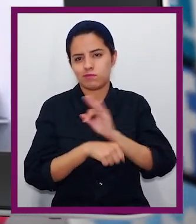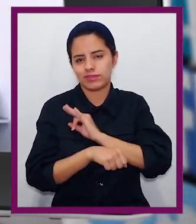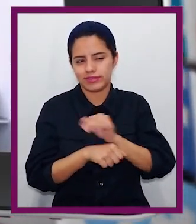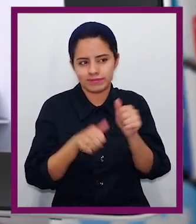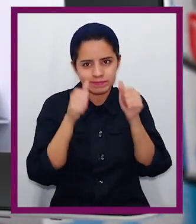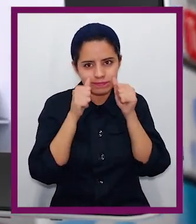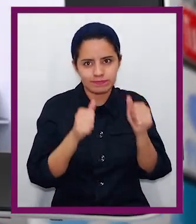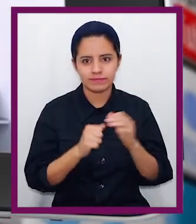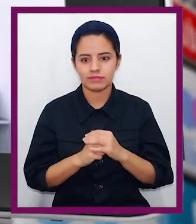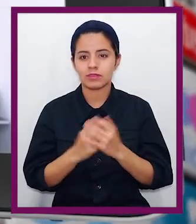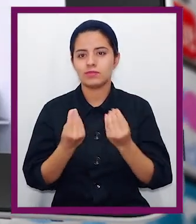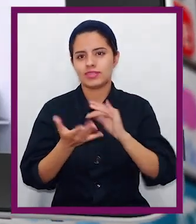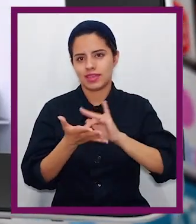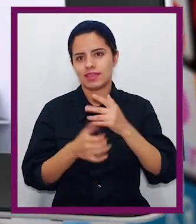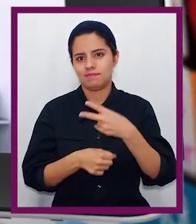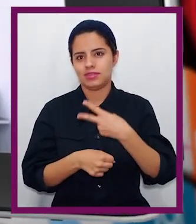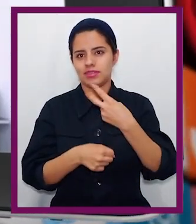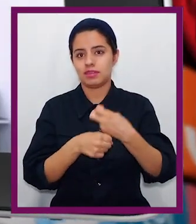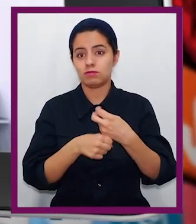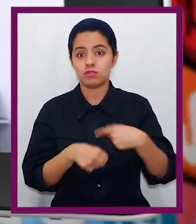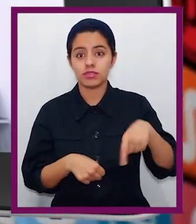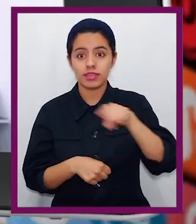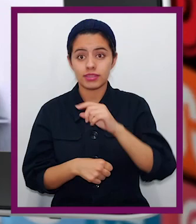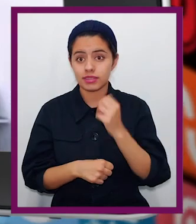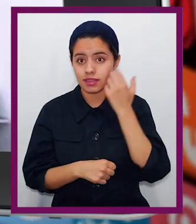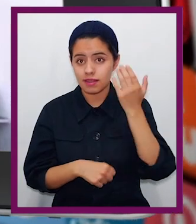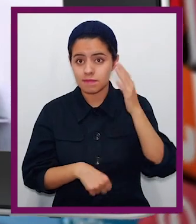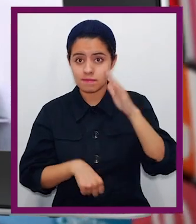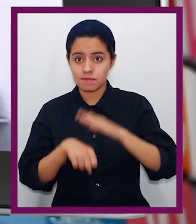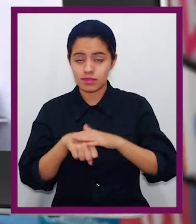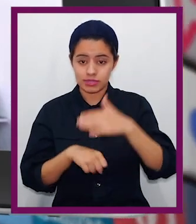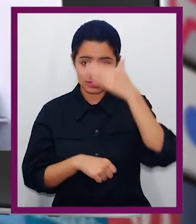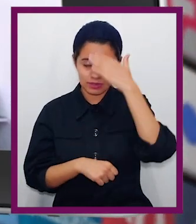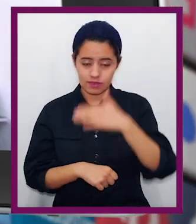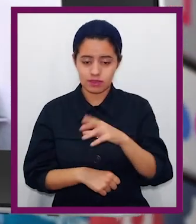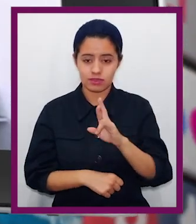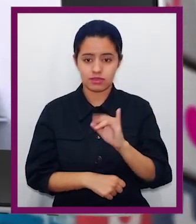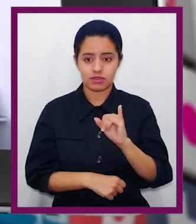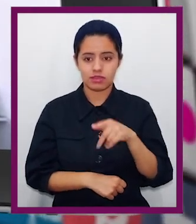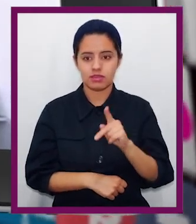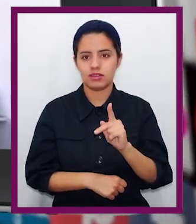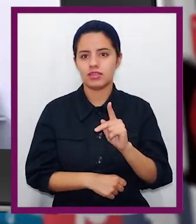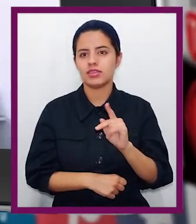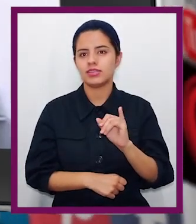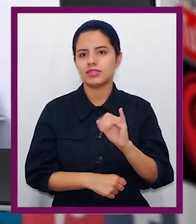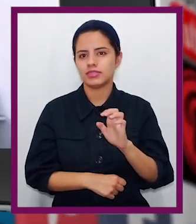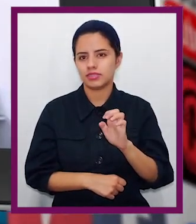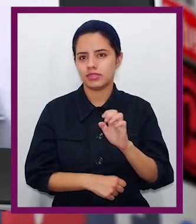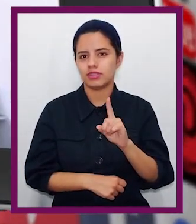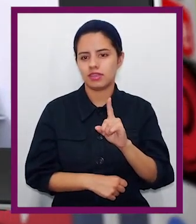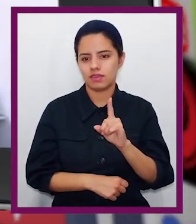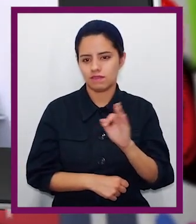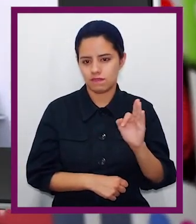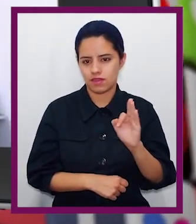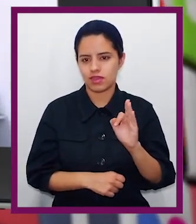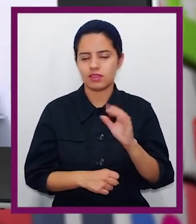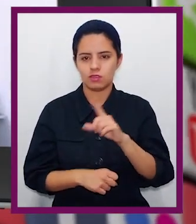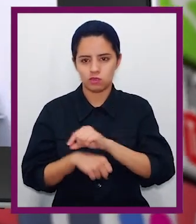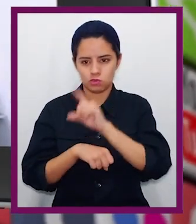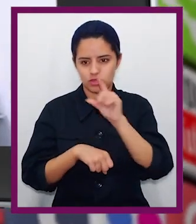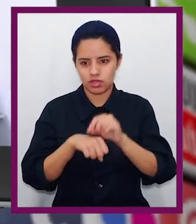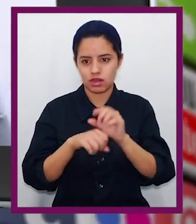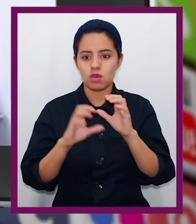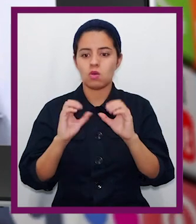haberme invitado. Para todos los que están ahí, si gustan seguirme a través de RichieDF en Twitter o